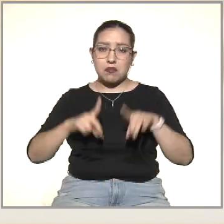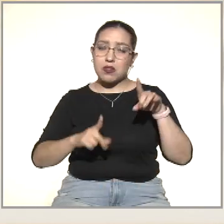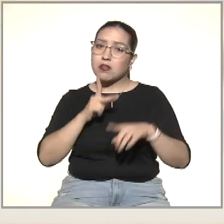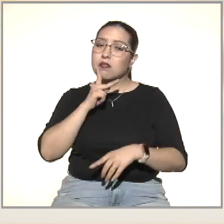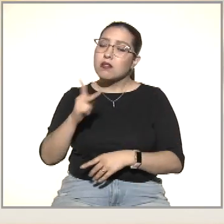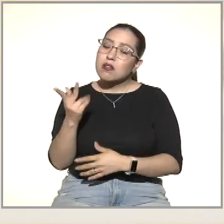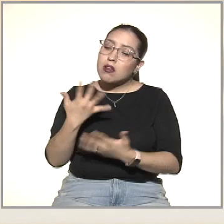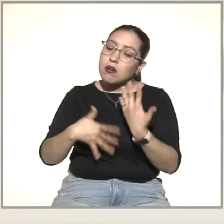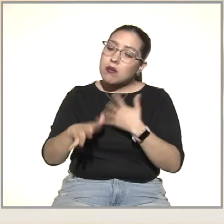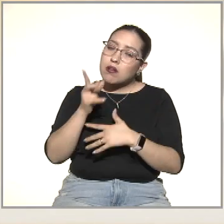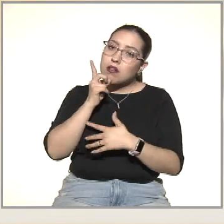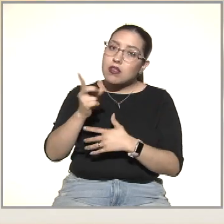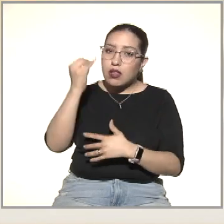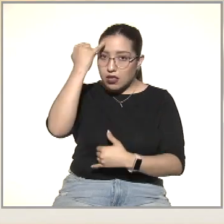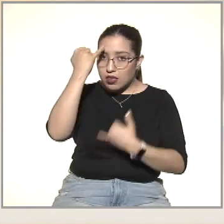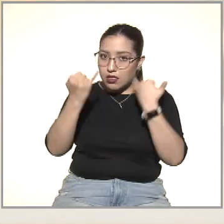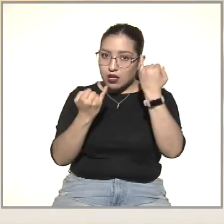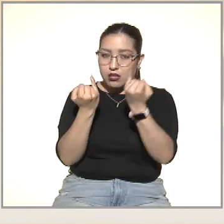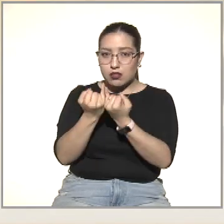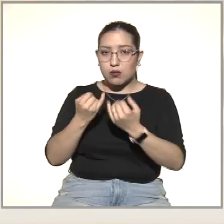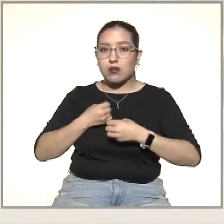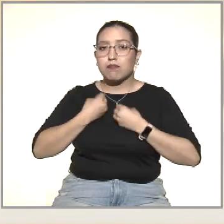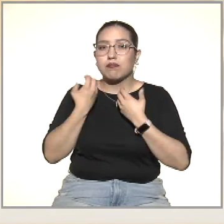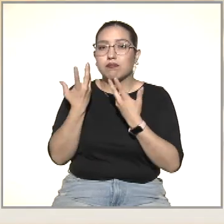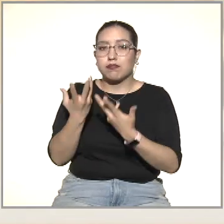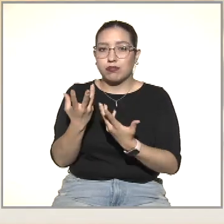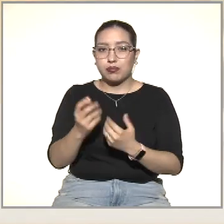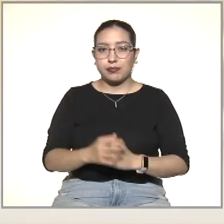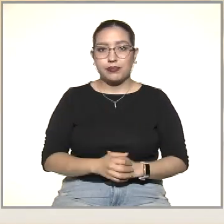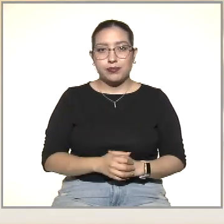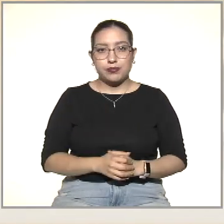decimos y las ideas que expresamos.